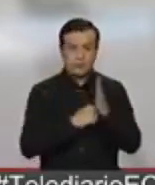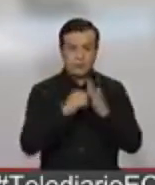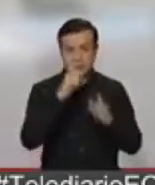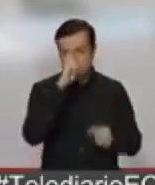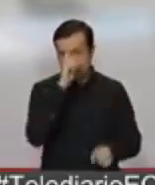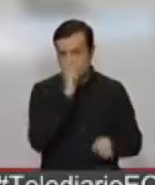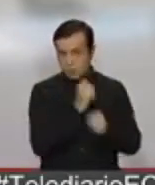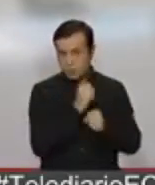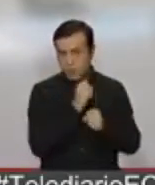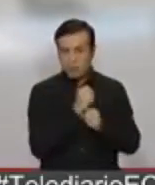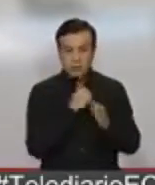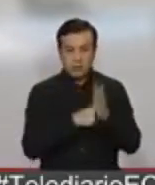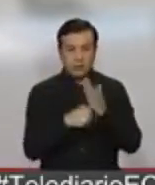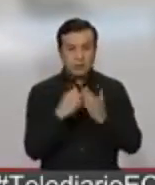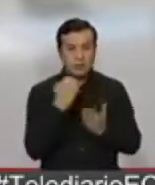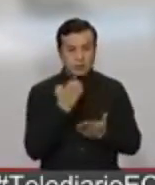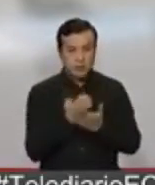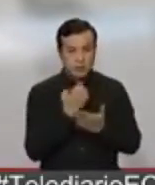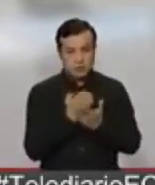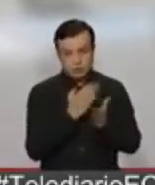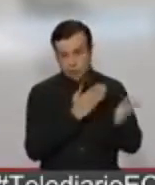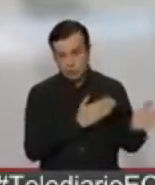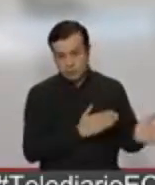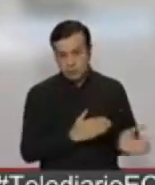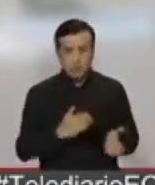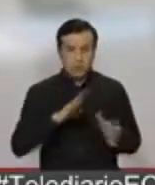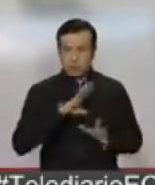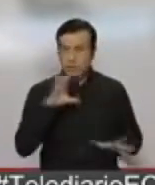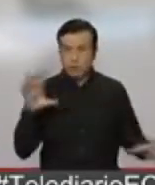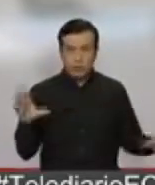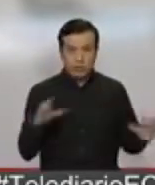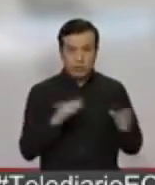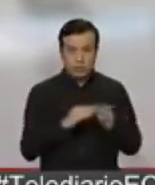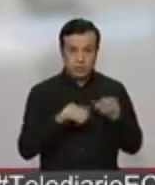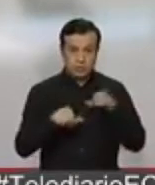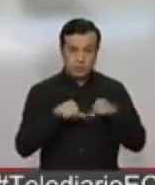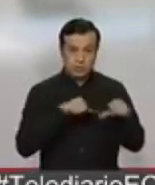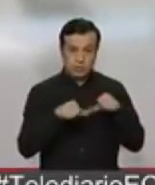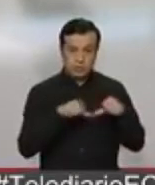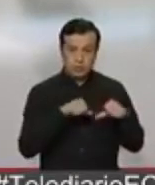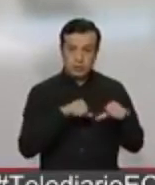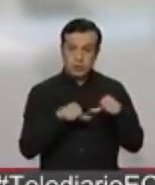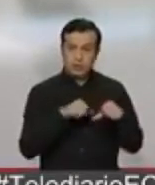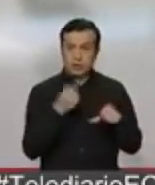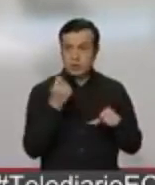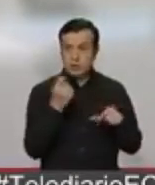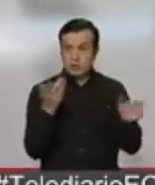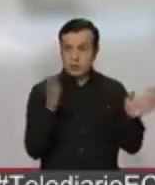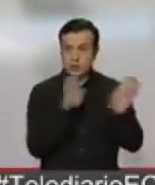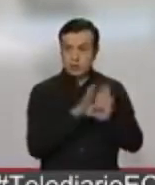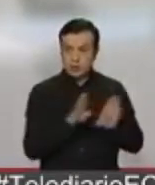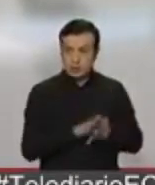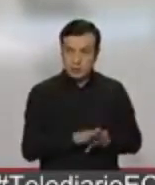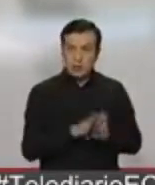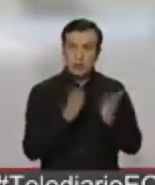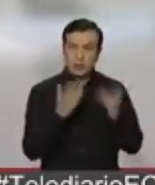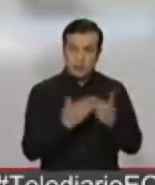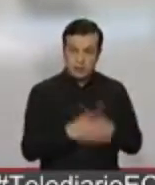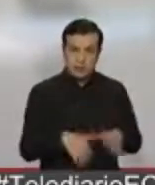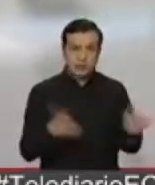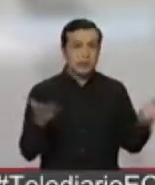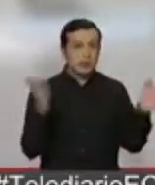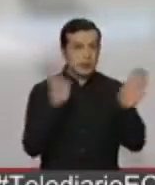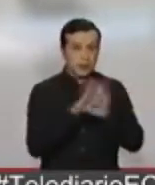ministerio de finanzas ahora a definir en primer lugar cerrar todos los aspectos administrativos y financieros que en buena hora ya se cerraron